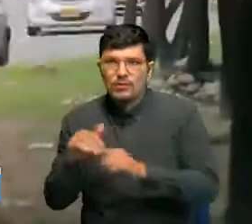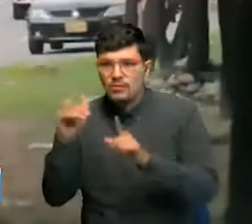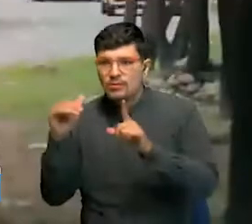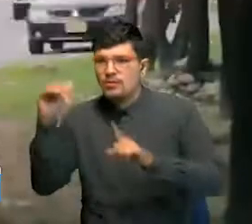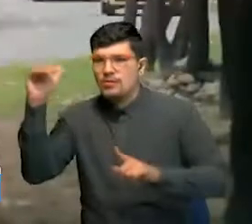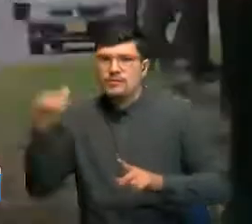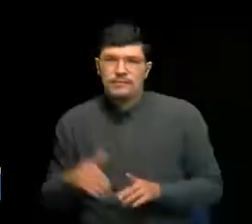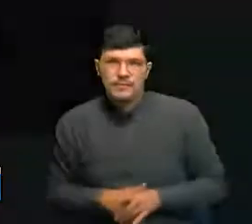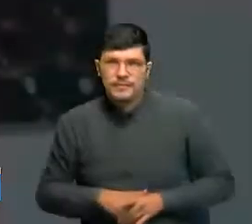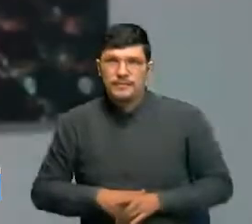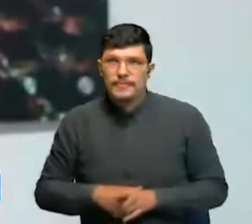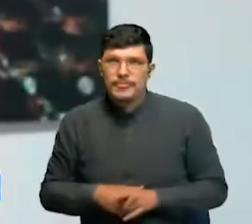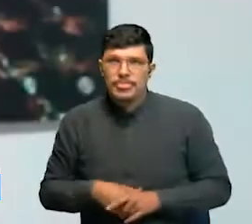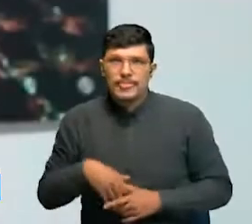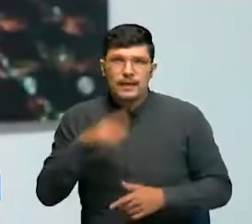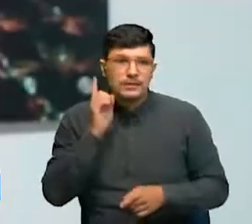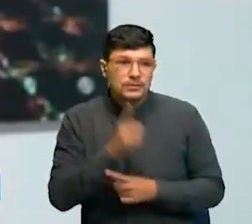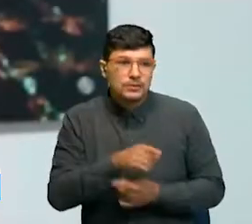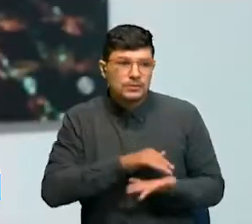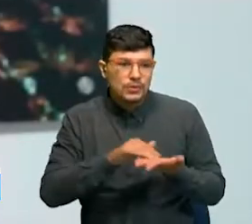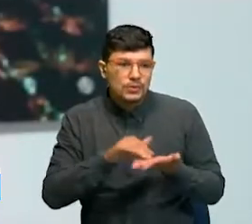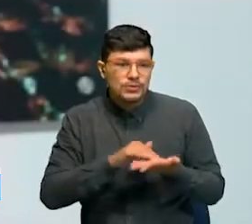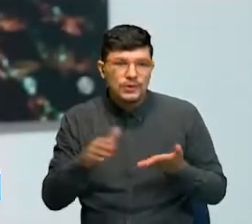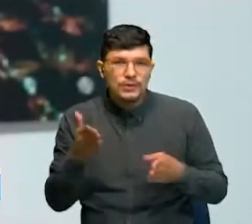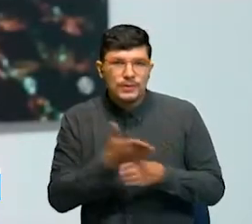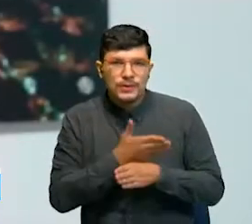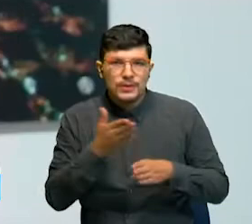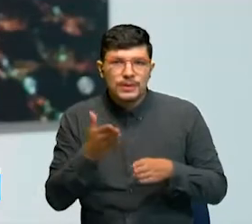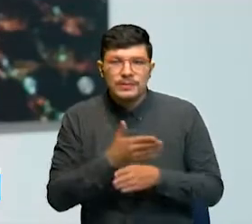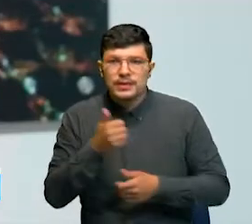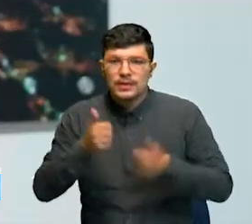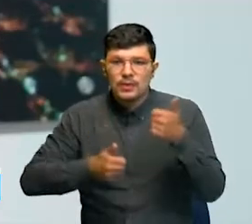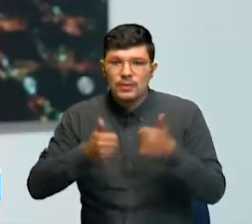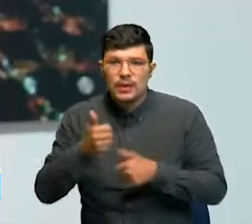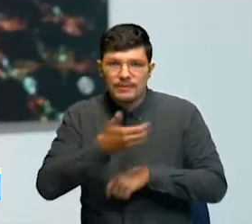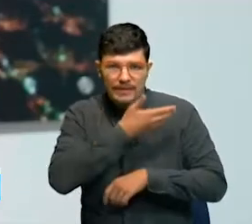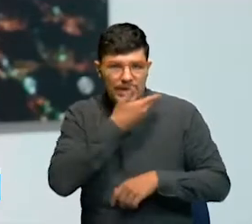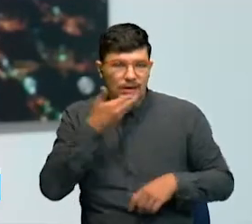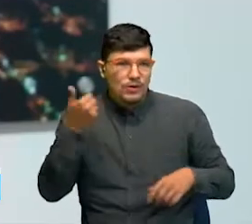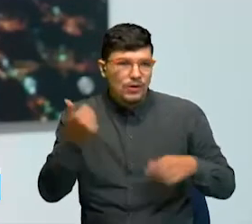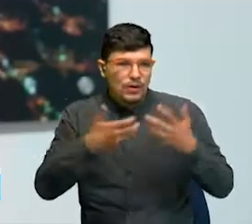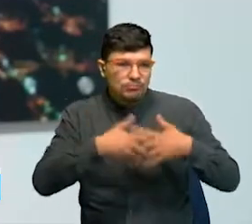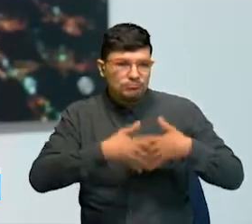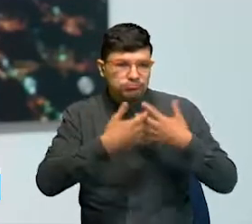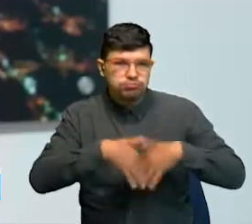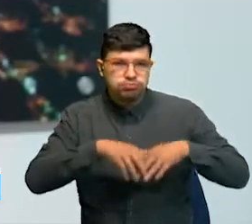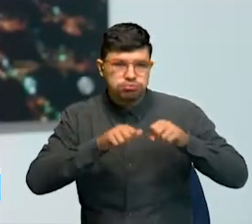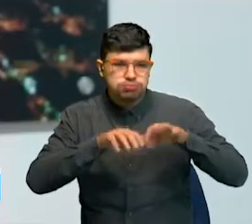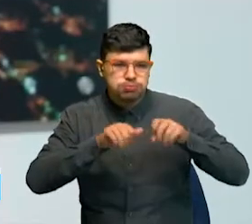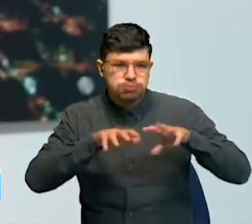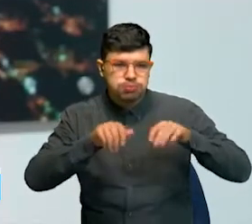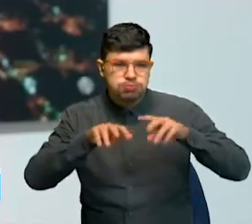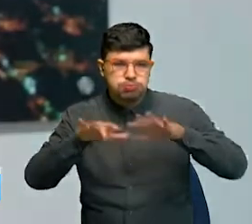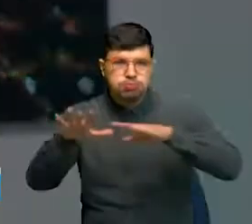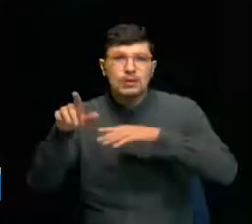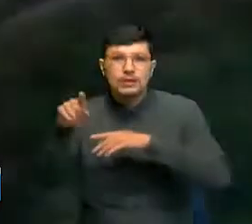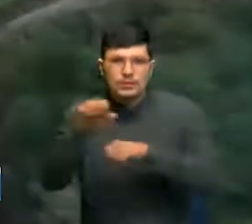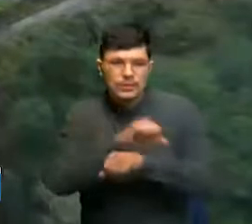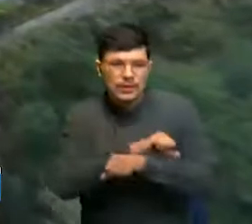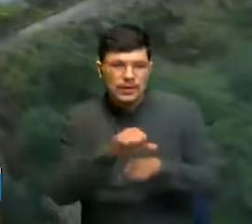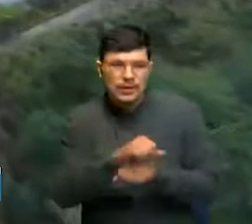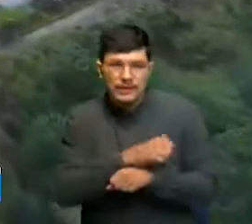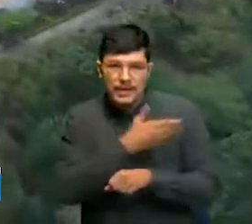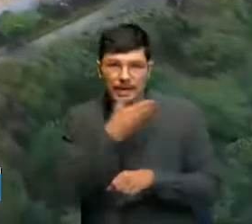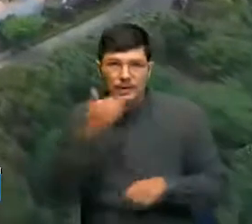más alta. La solución del problema es mejorar la combustión de los vehículos, que se mejora con un buen equipo tipo